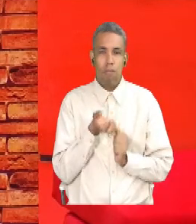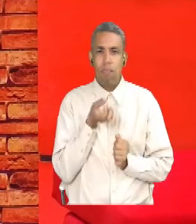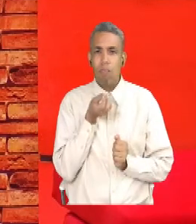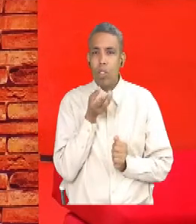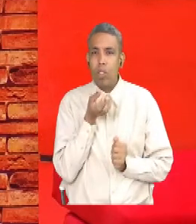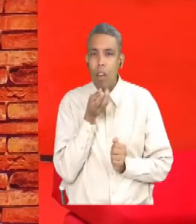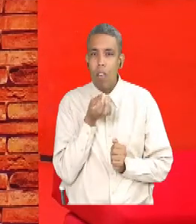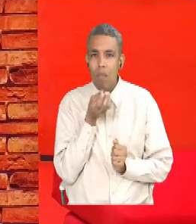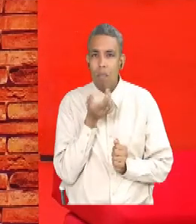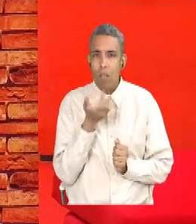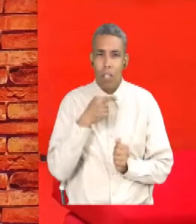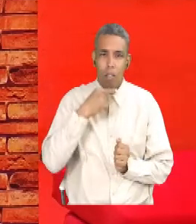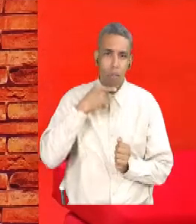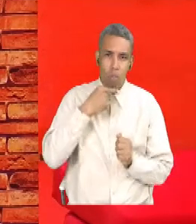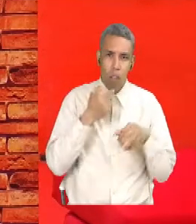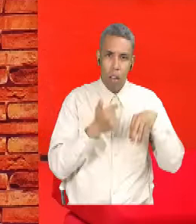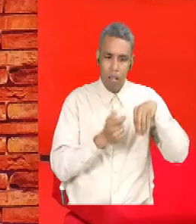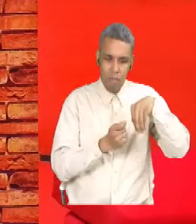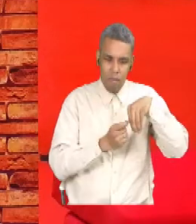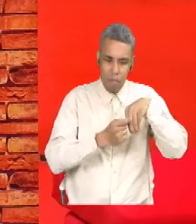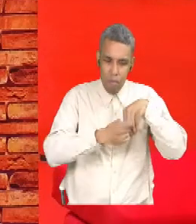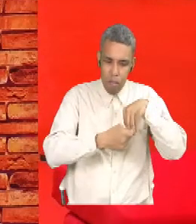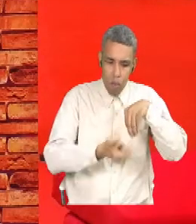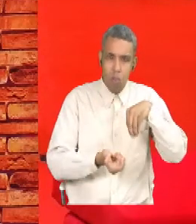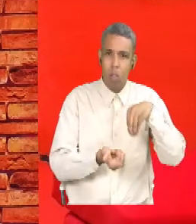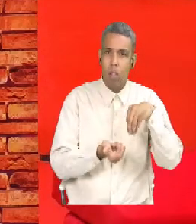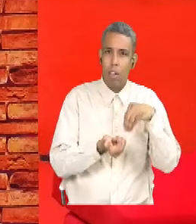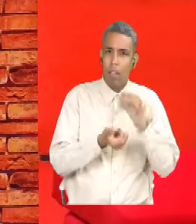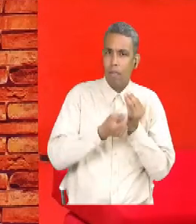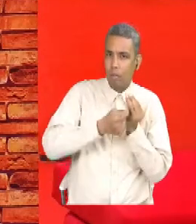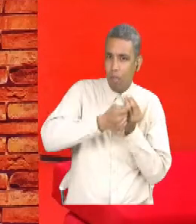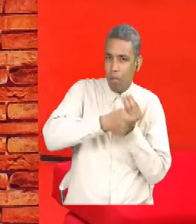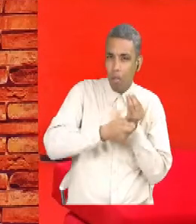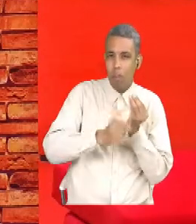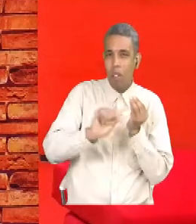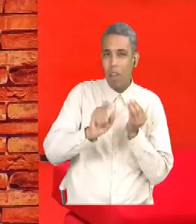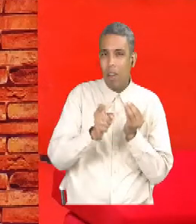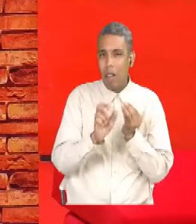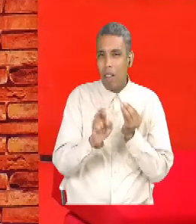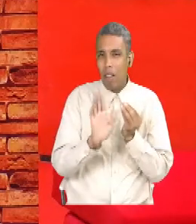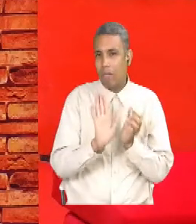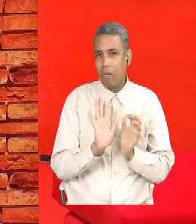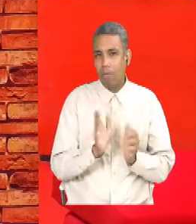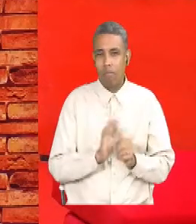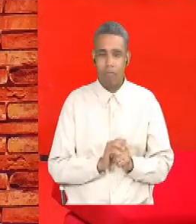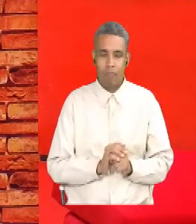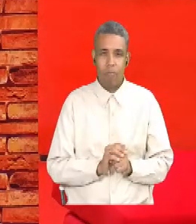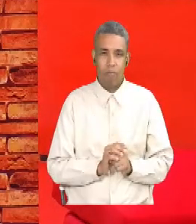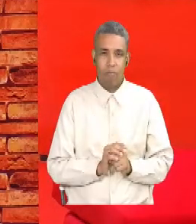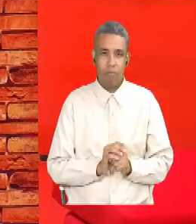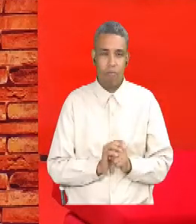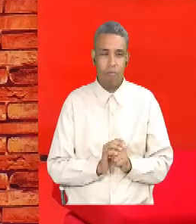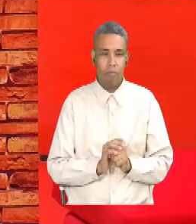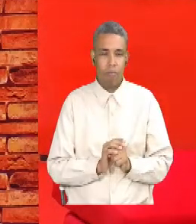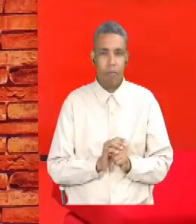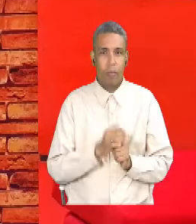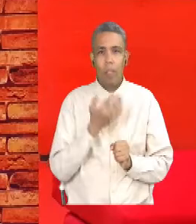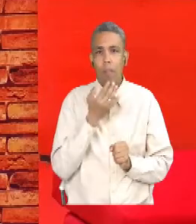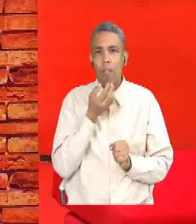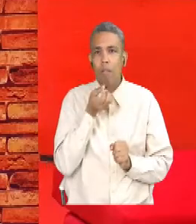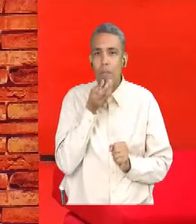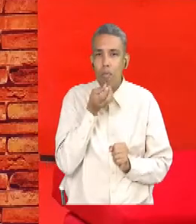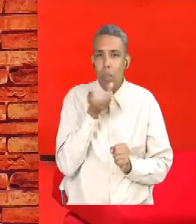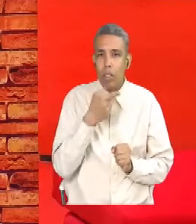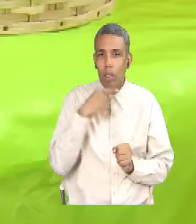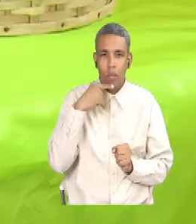agras y fresas. Un poco de canela, pan para poder rociar en el teflón y